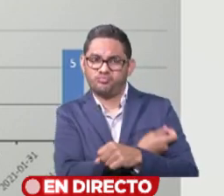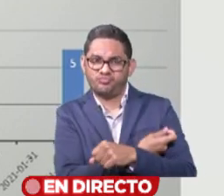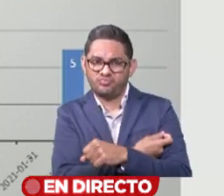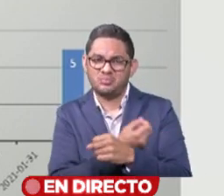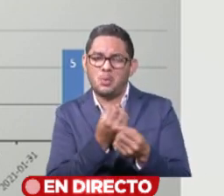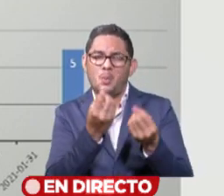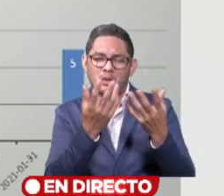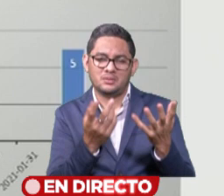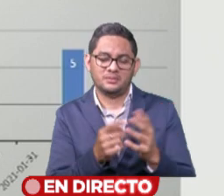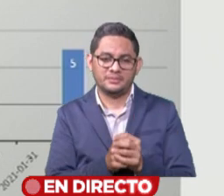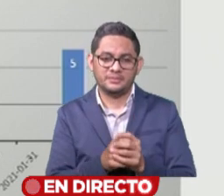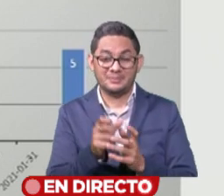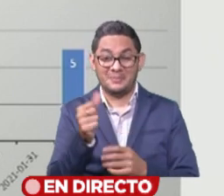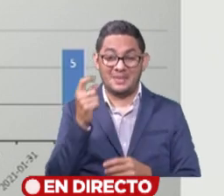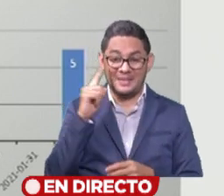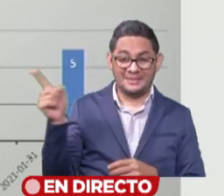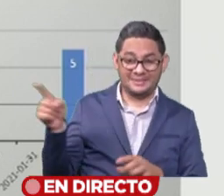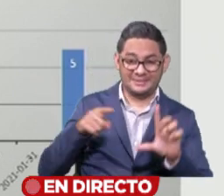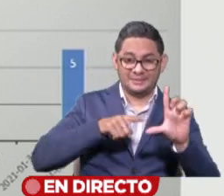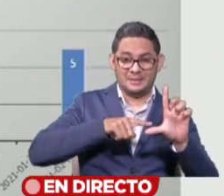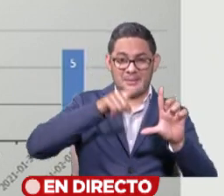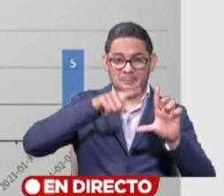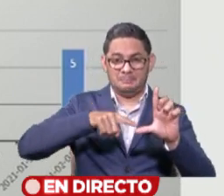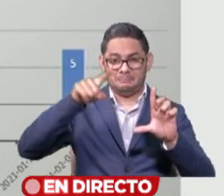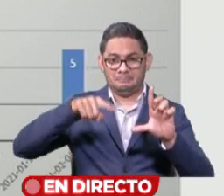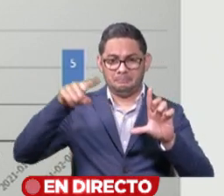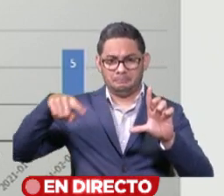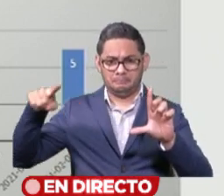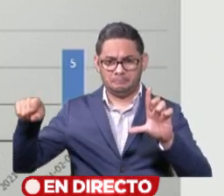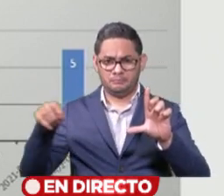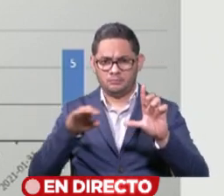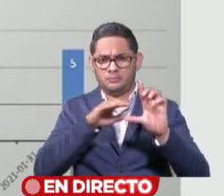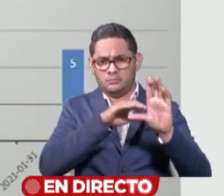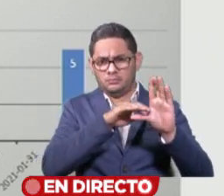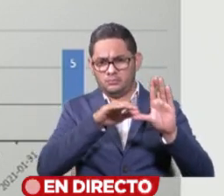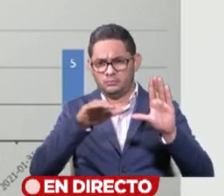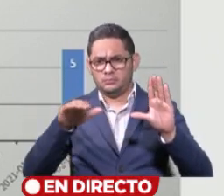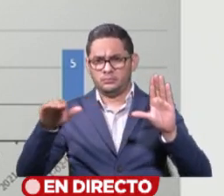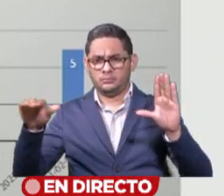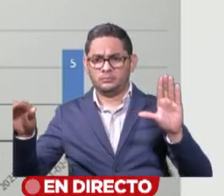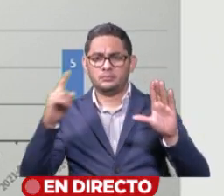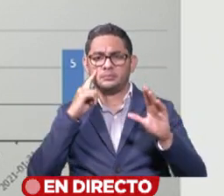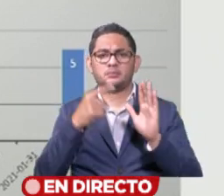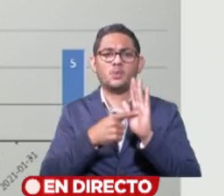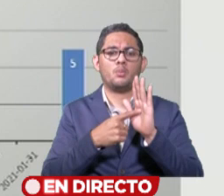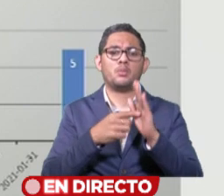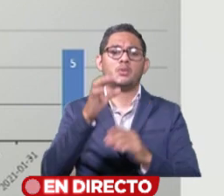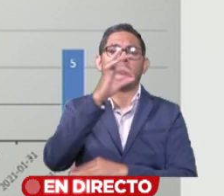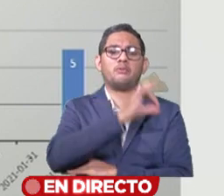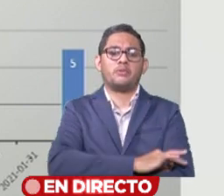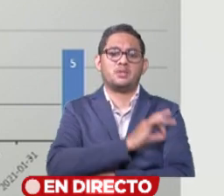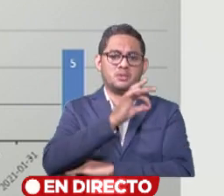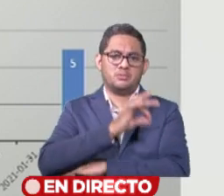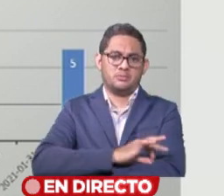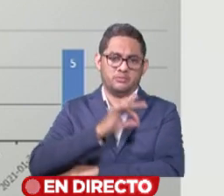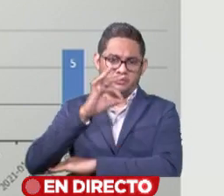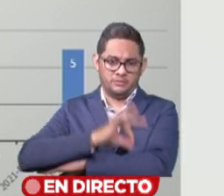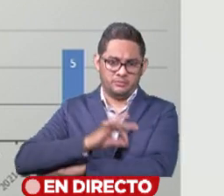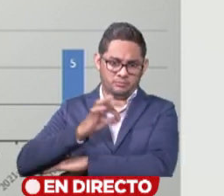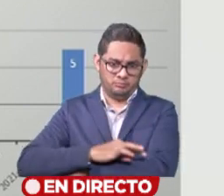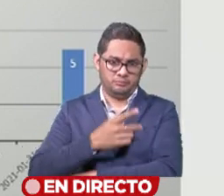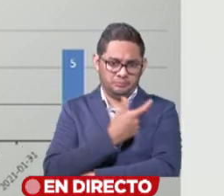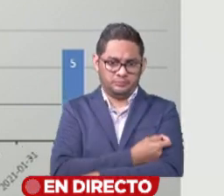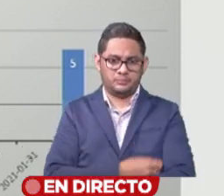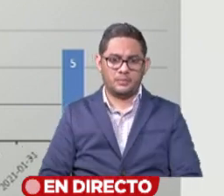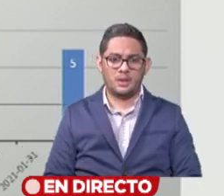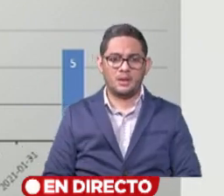la diapositiva, con las columnas, en la parte inferior, vemos las diferentes fechas en las que las personas fueron vacunadas. La primera